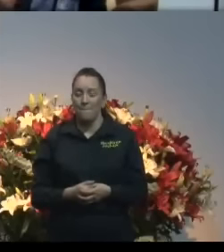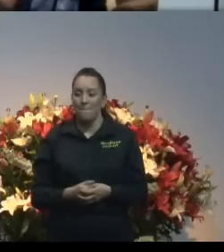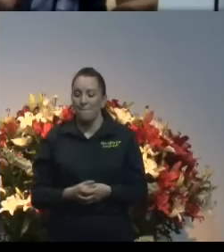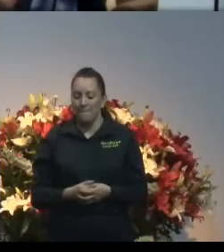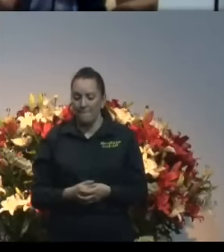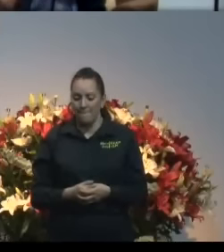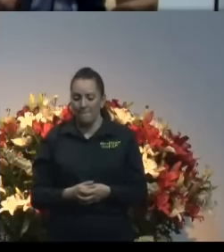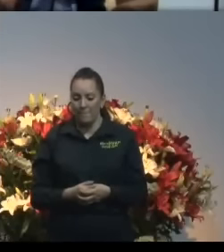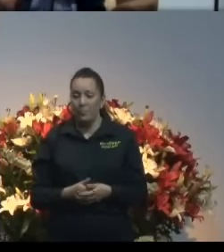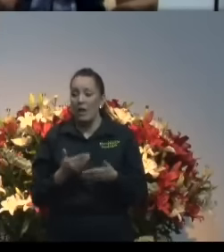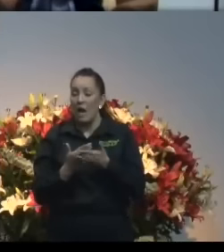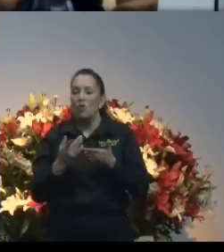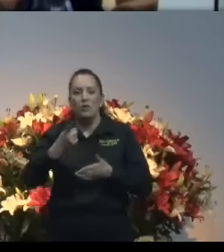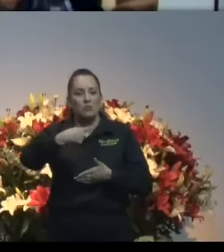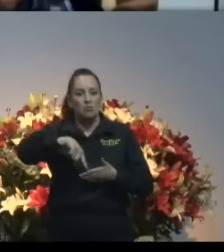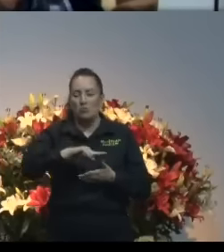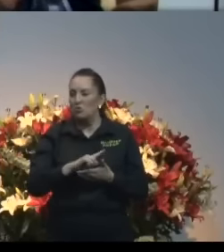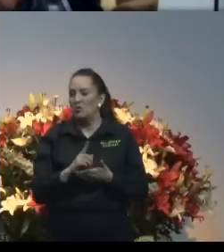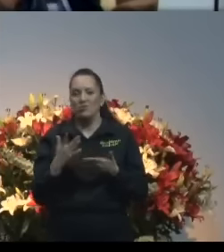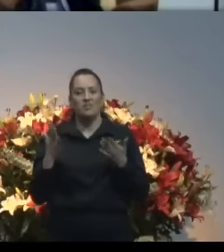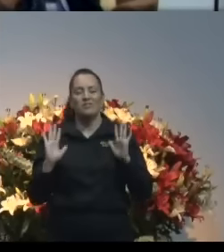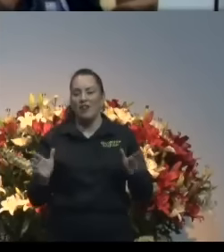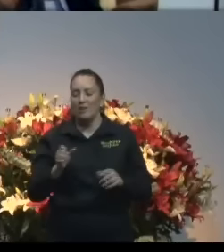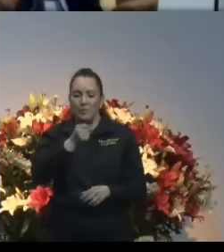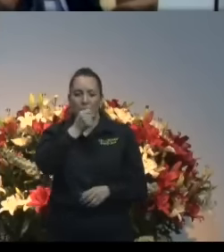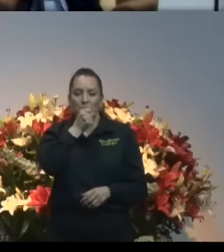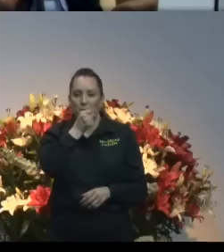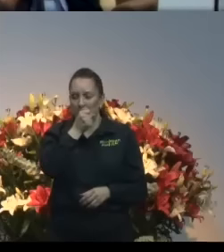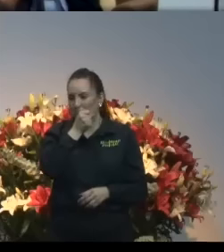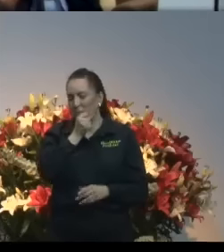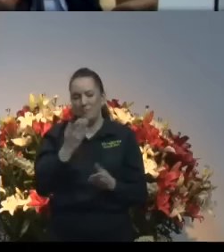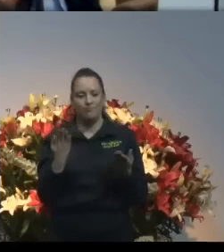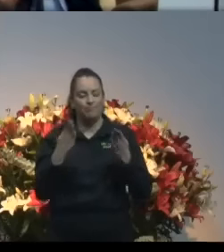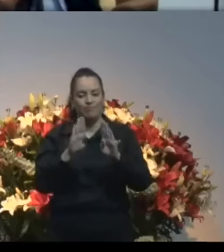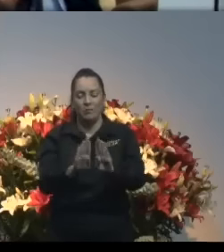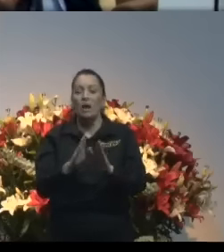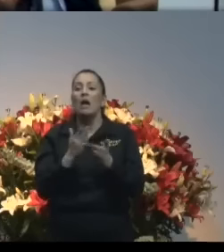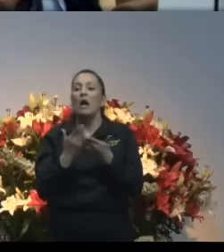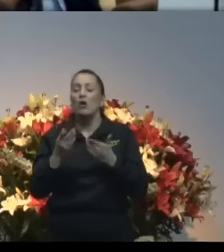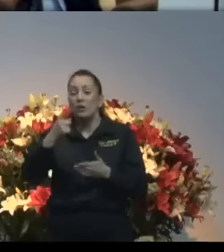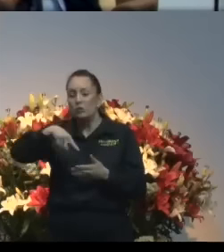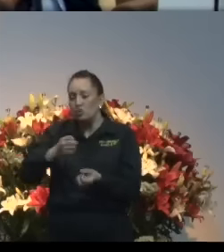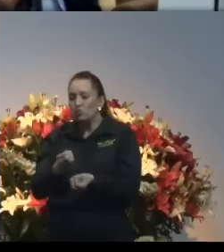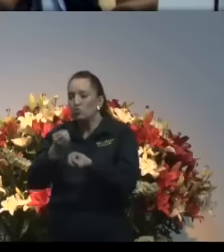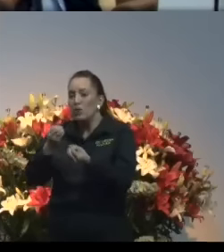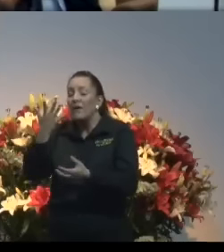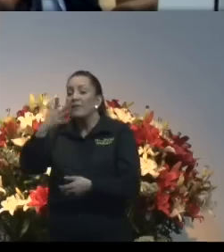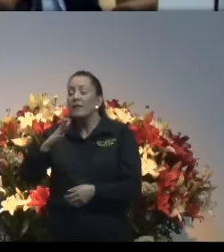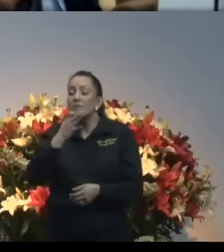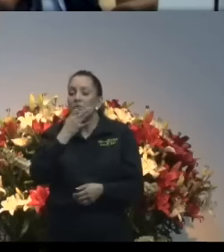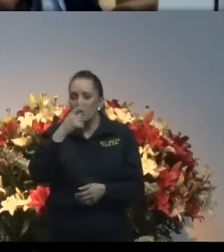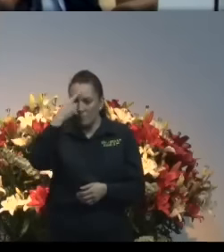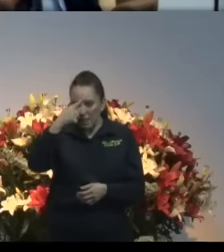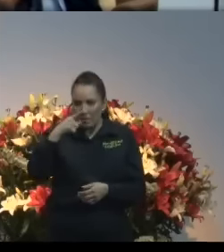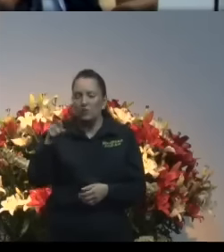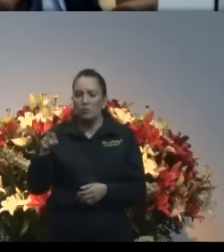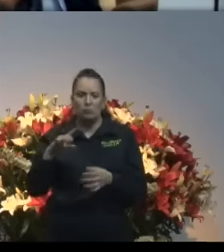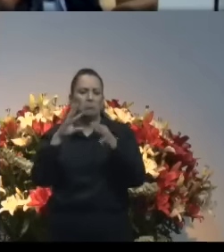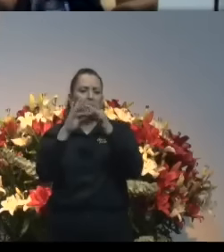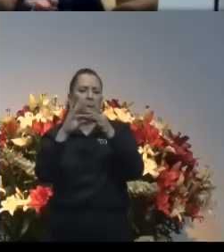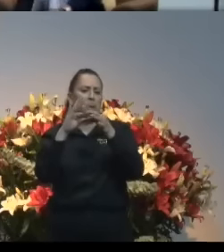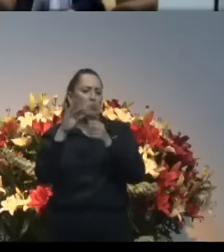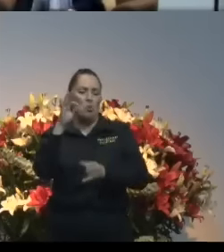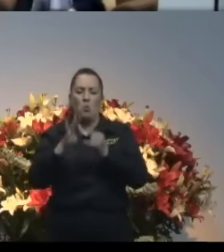Con eso, cerramos el espacio de micrófono abierto, Xochitl, para terminar nuestra conversación contigo. Te brindamos 10 minutos para que otorgues tu mensaje final. Muchas